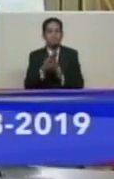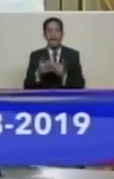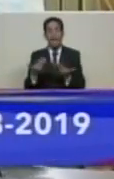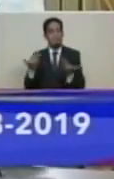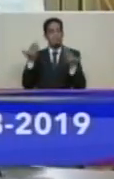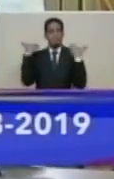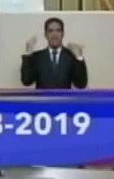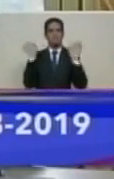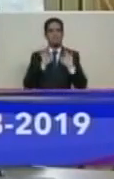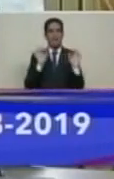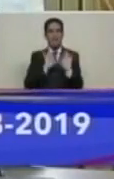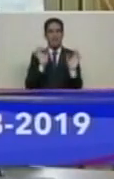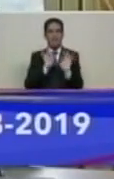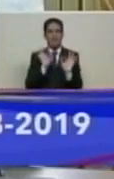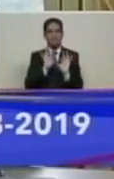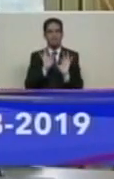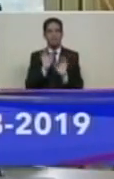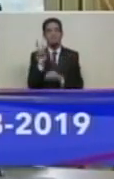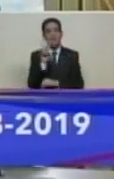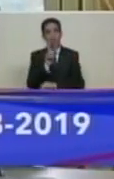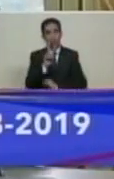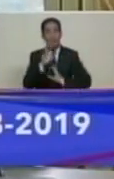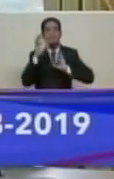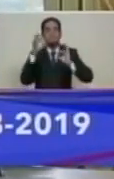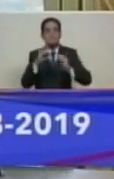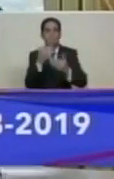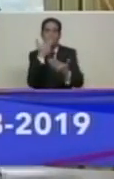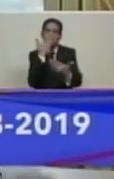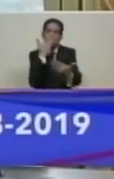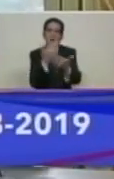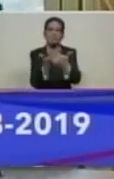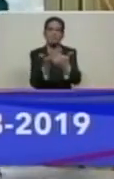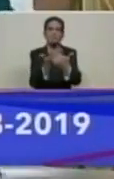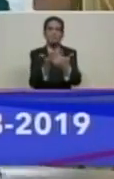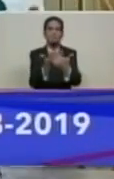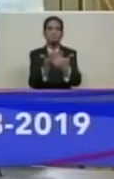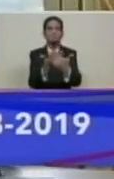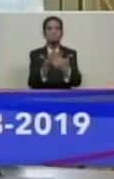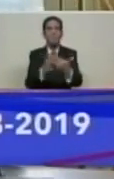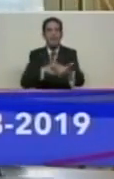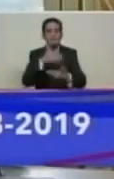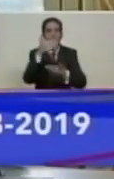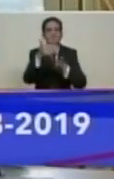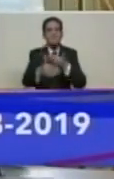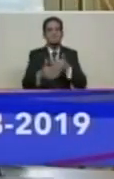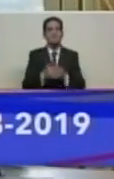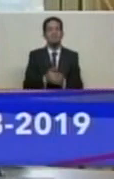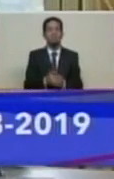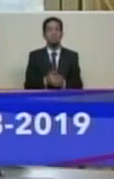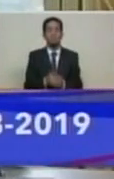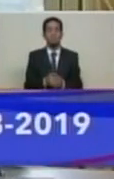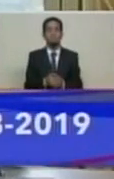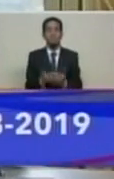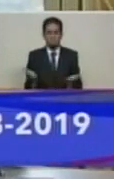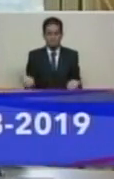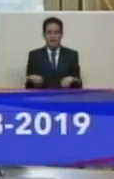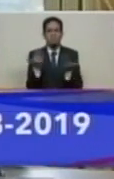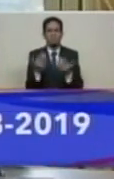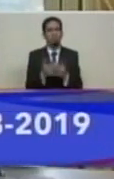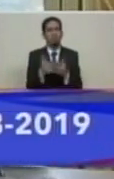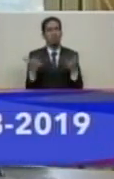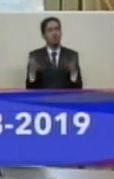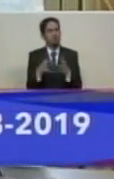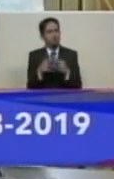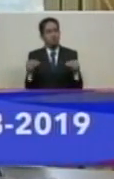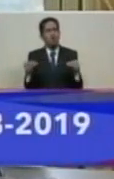coger impulso. Venezuela siempre hacia adelante, avanzando. Vamos, Venezuela, vamos, todos y